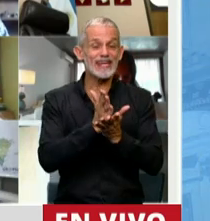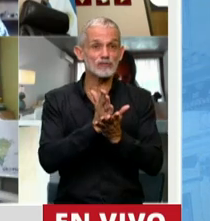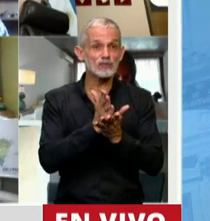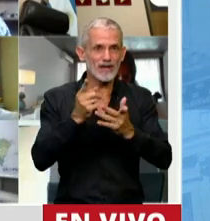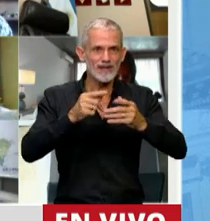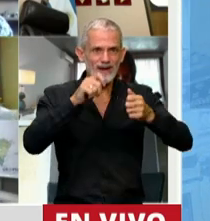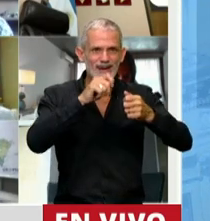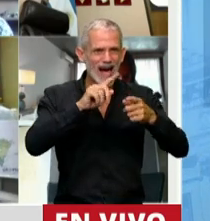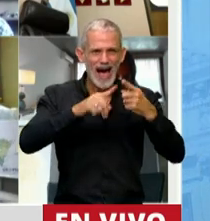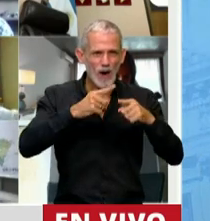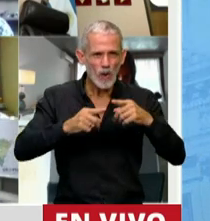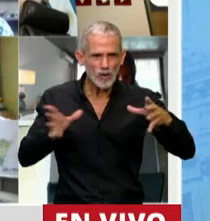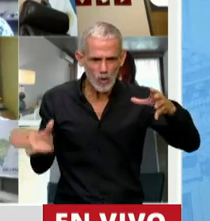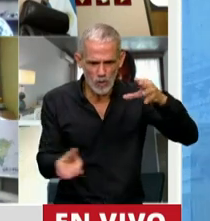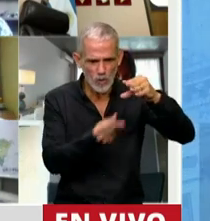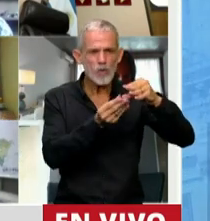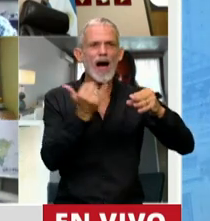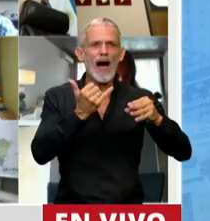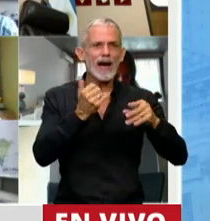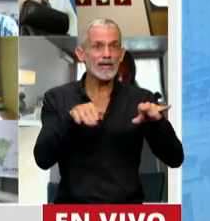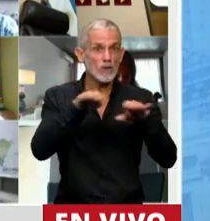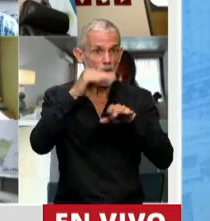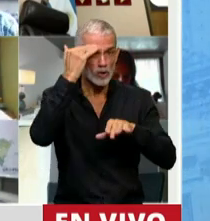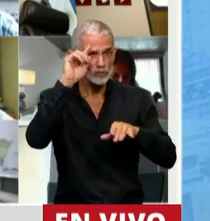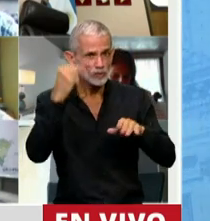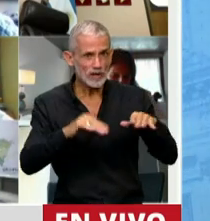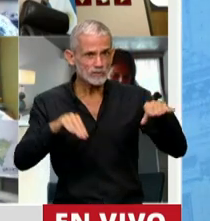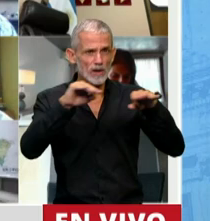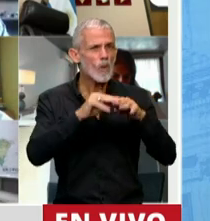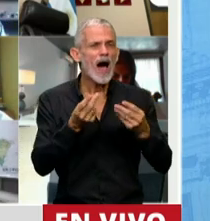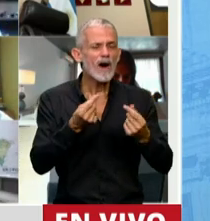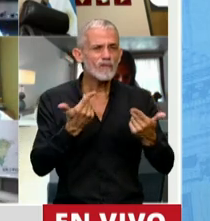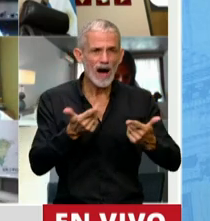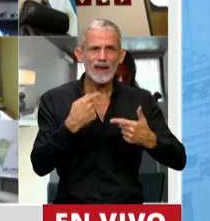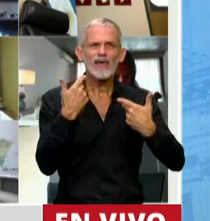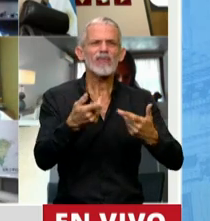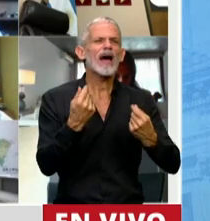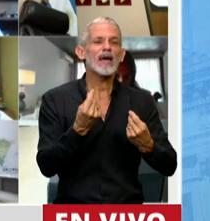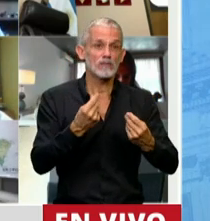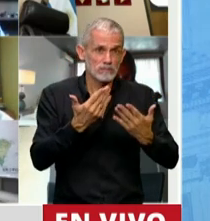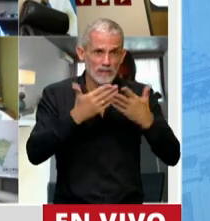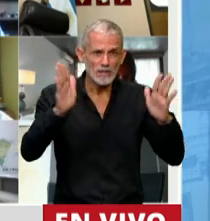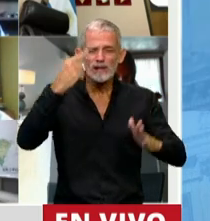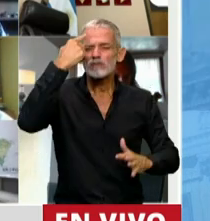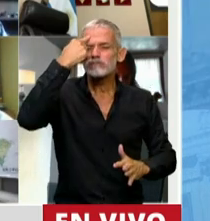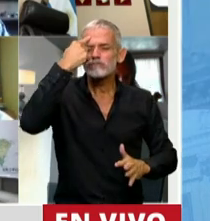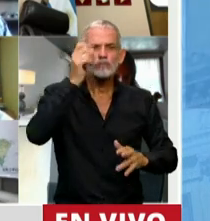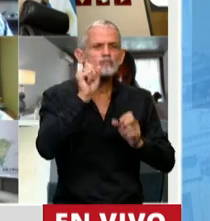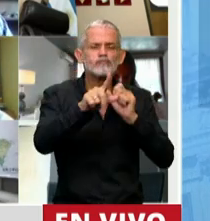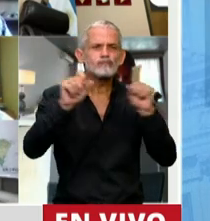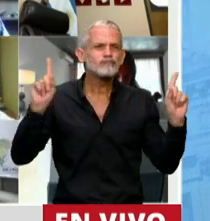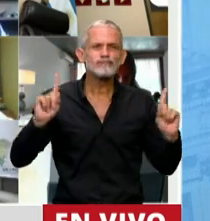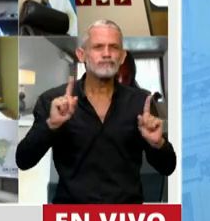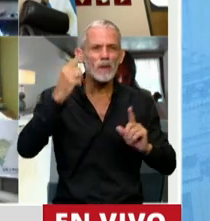estos tratados consagran y tienen rango constitucional, diríamos que consagran la libertad de conciencia, la libertad